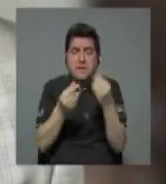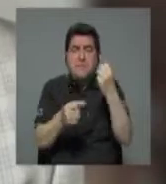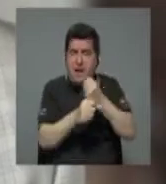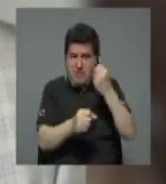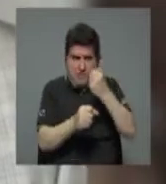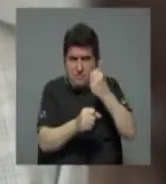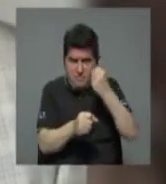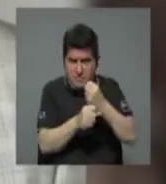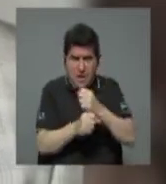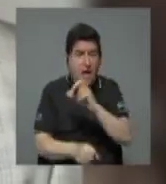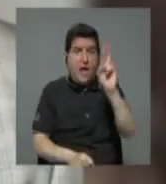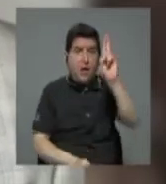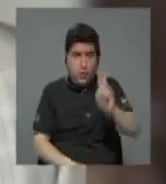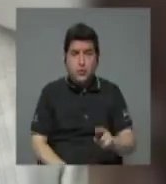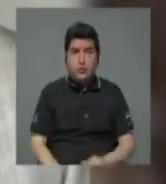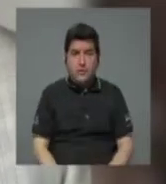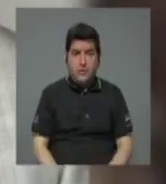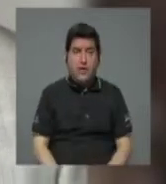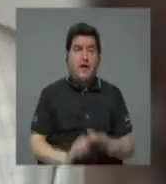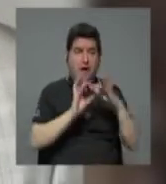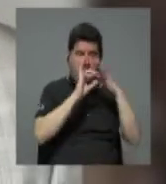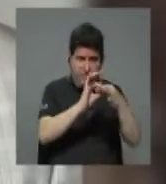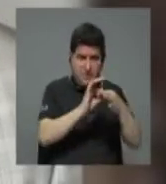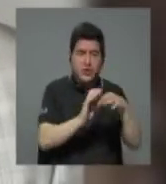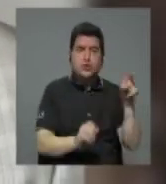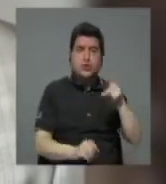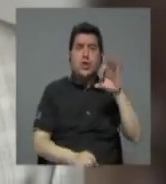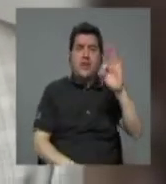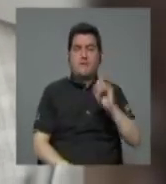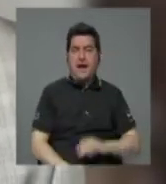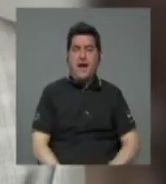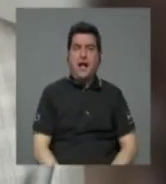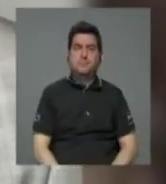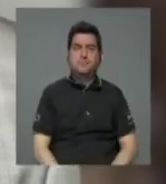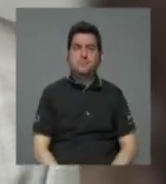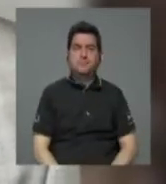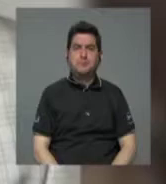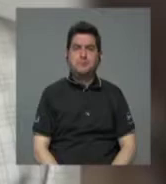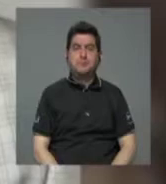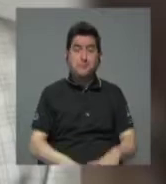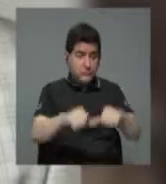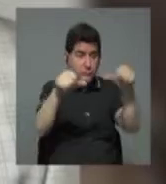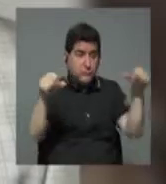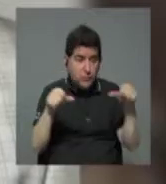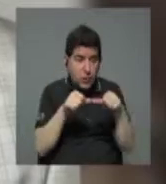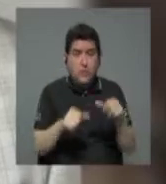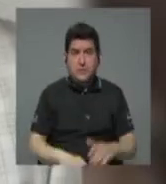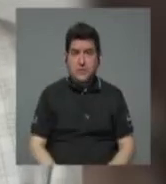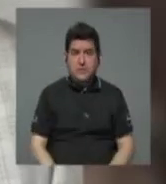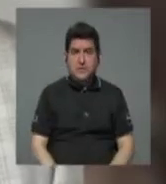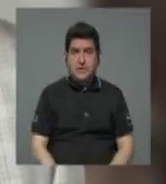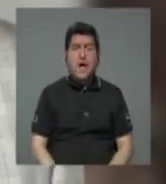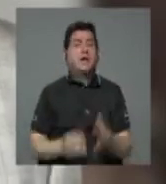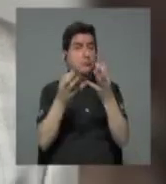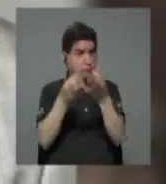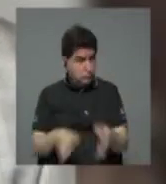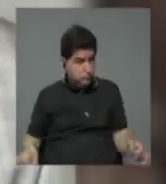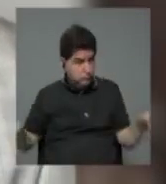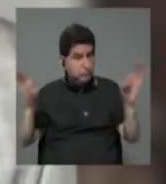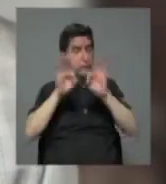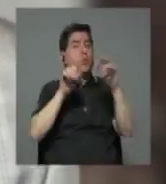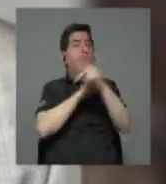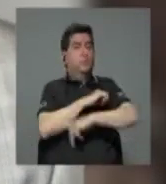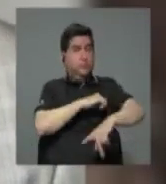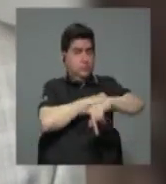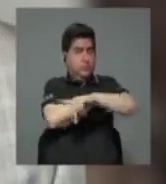empleo de Costa Rica está relacionado con zonas francas. Entonces tenemos un sector que se ha convertido muy importante para el